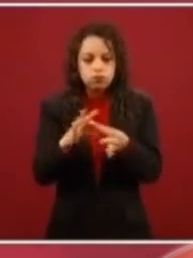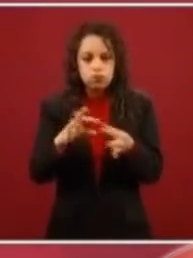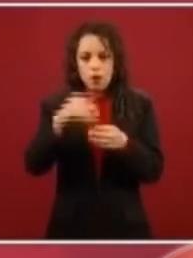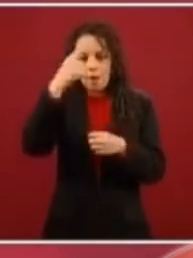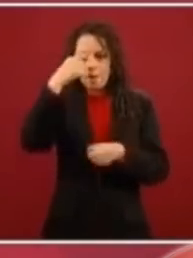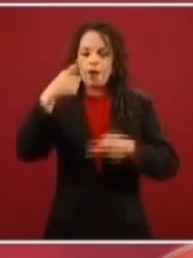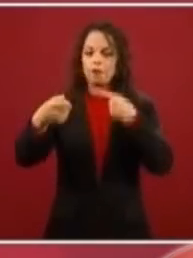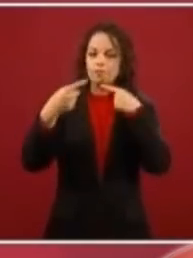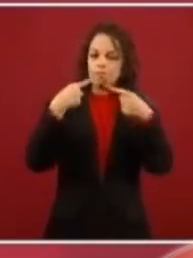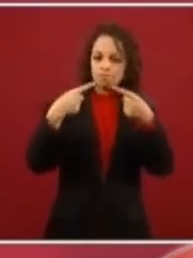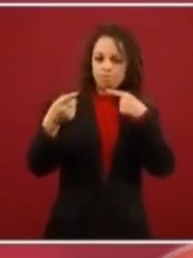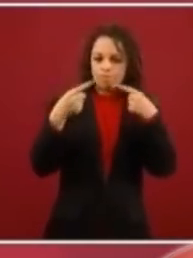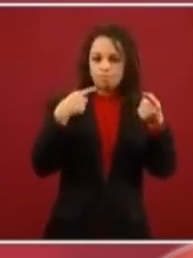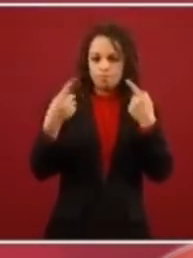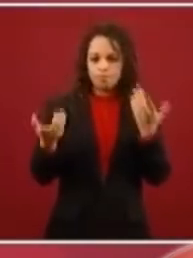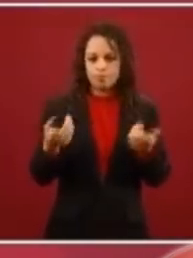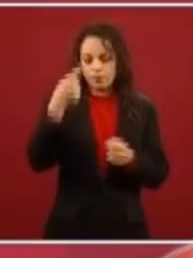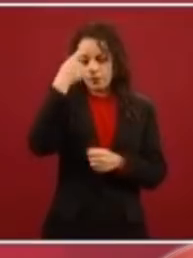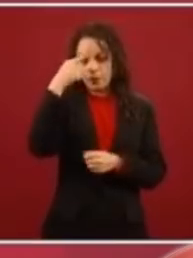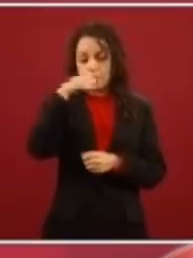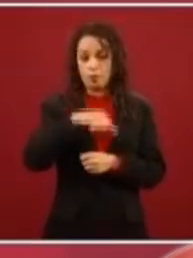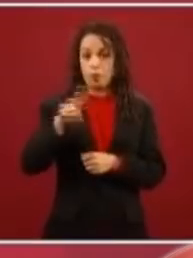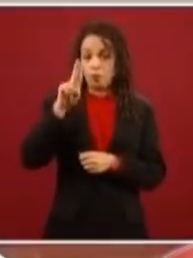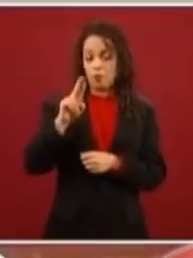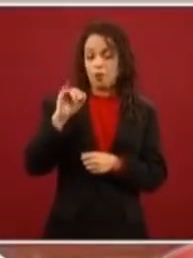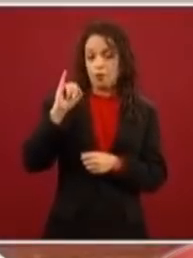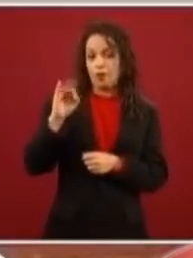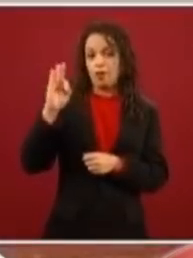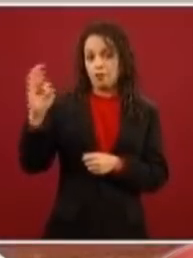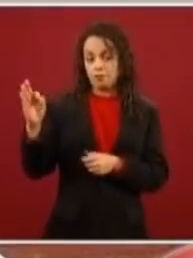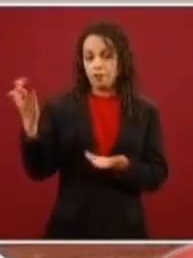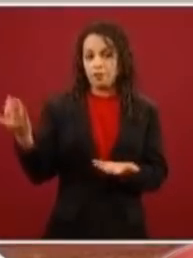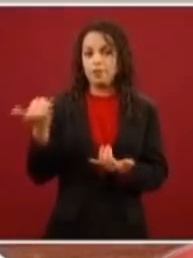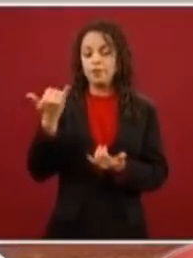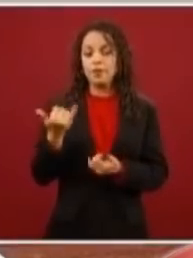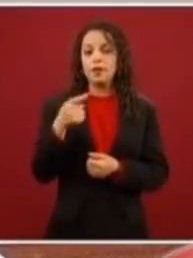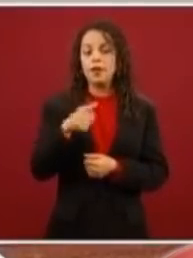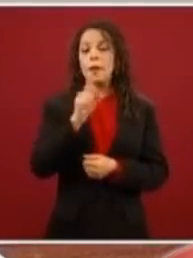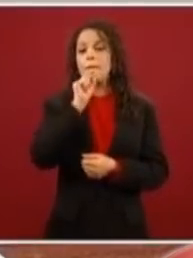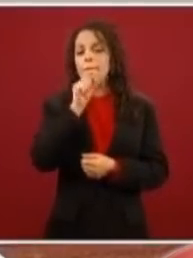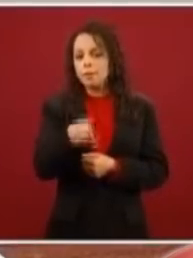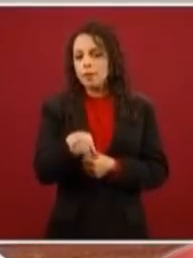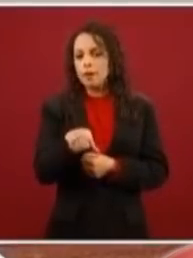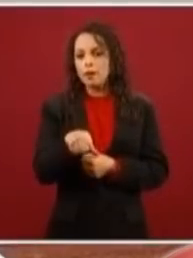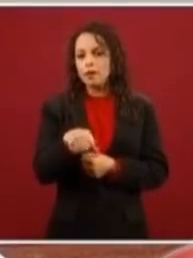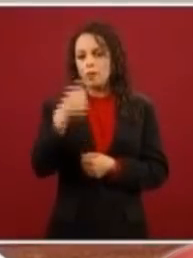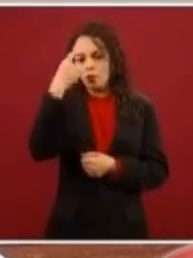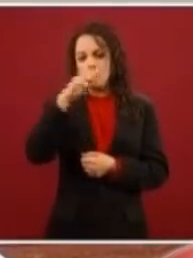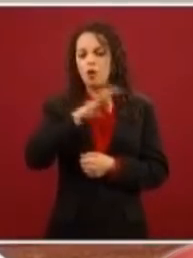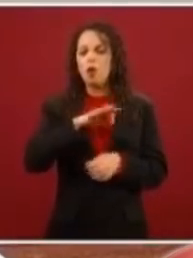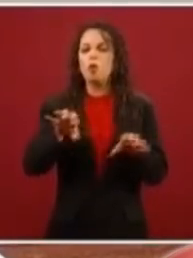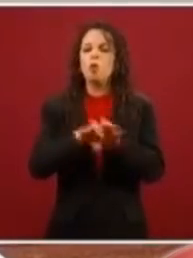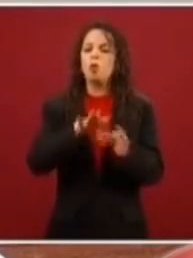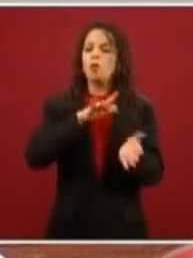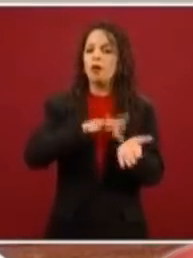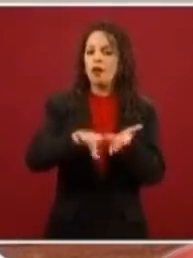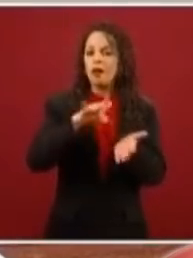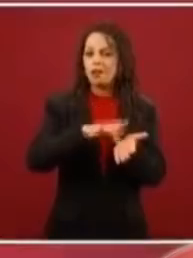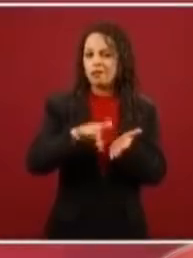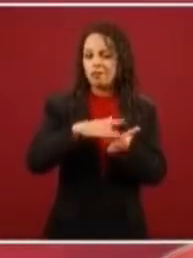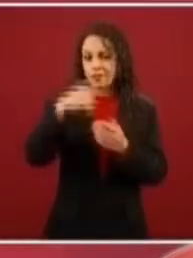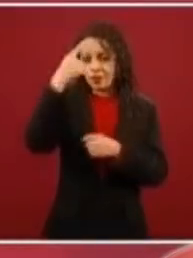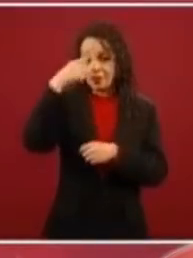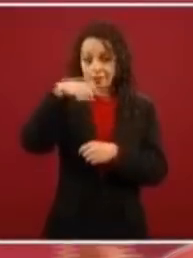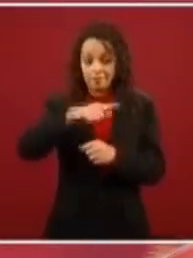conversar respecto a las facultades de la Unidad de Inteligencia Financiera y sobre todo para poder apoyarlos en aquellos casos de detección,